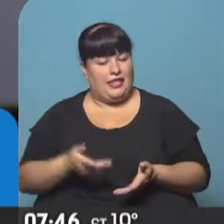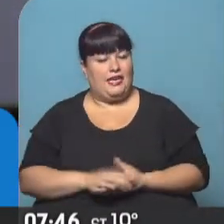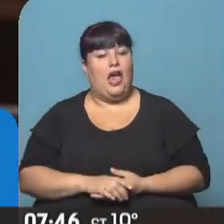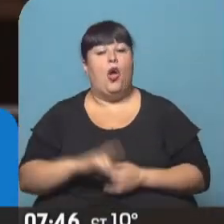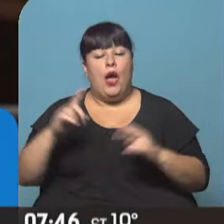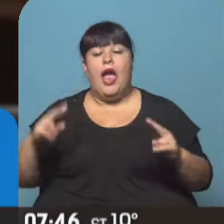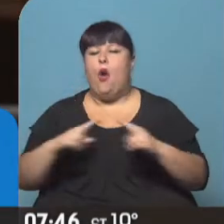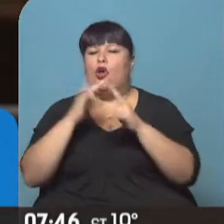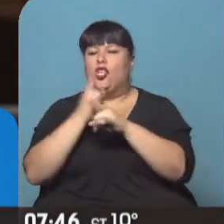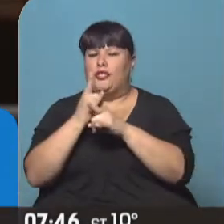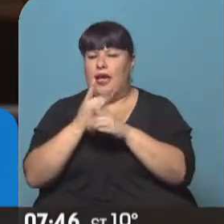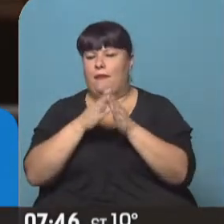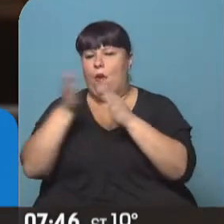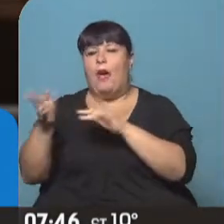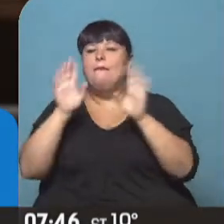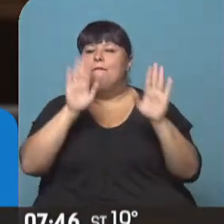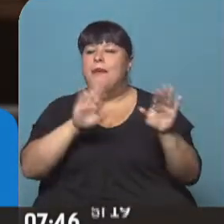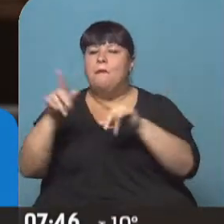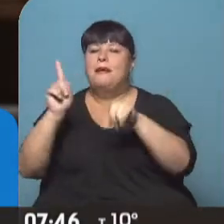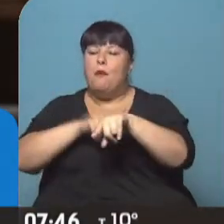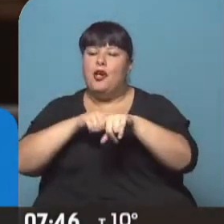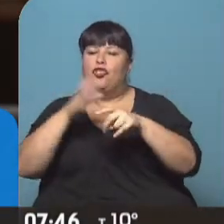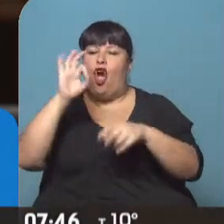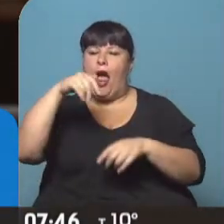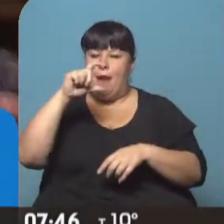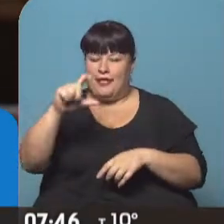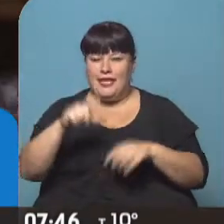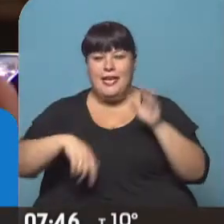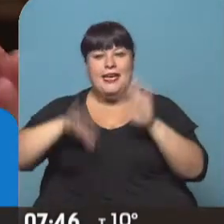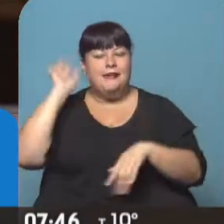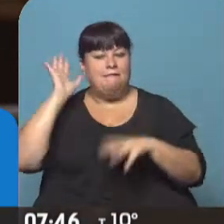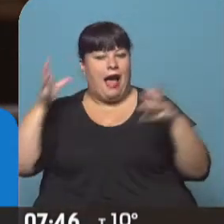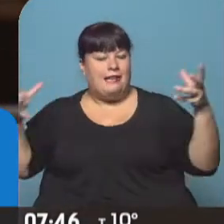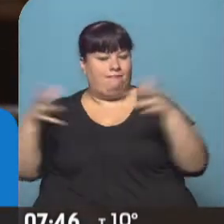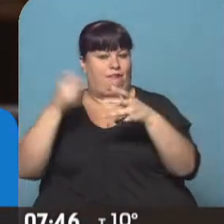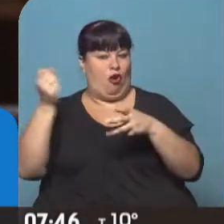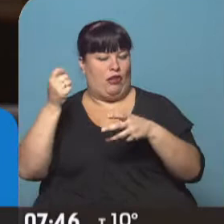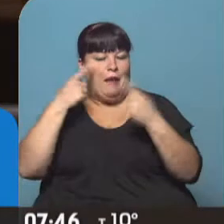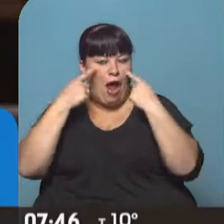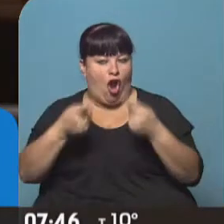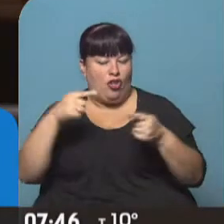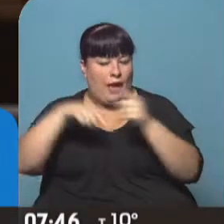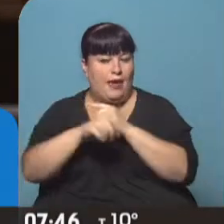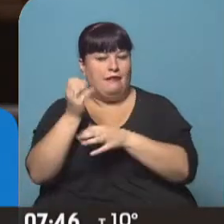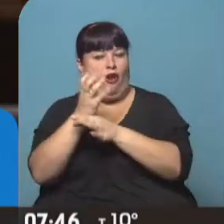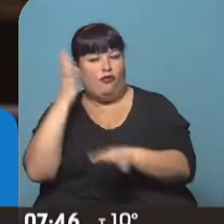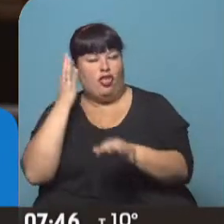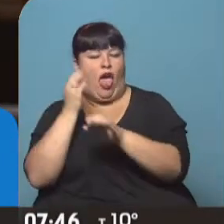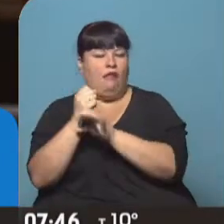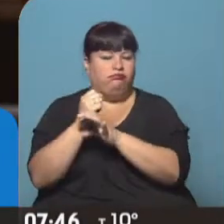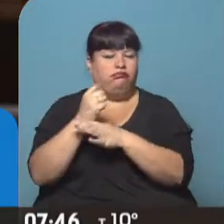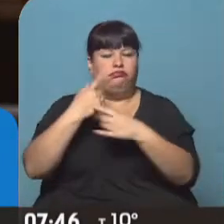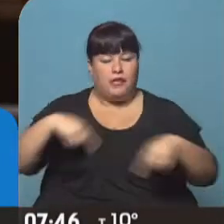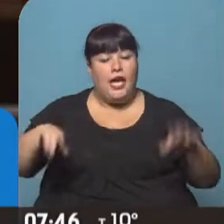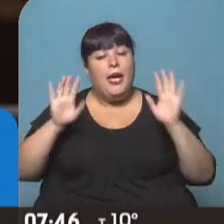Bueno, el encuentro siempre es paralelo a la Organización Mundial de Comercio porque es la masa crítica más importante de conocimiento, de expertos, de analistas,